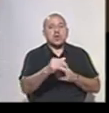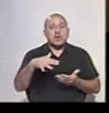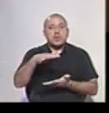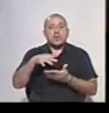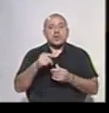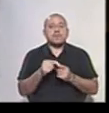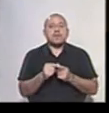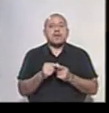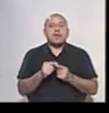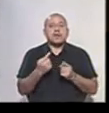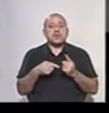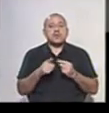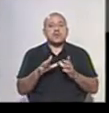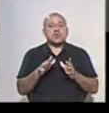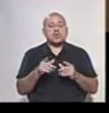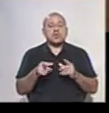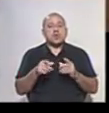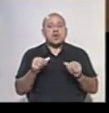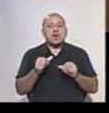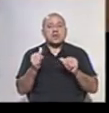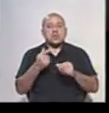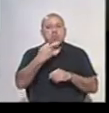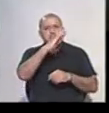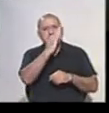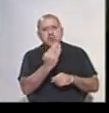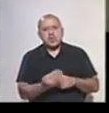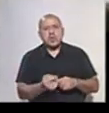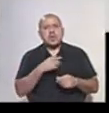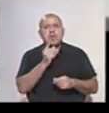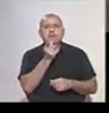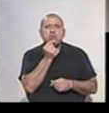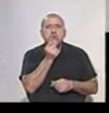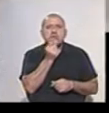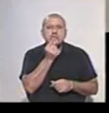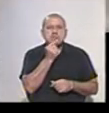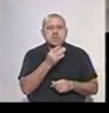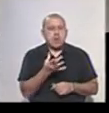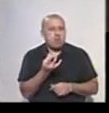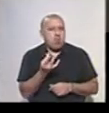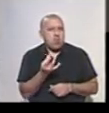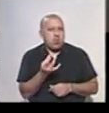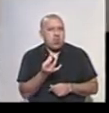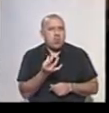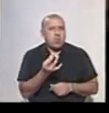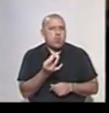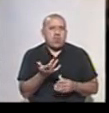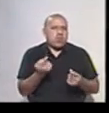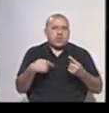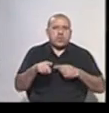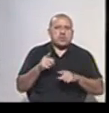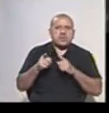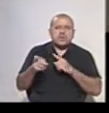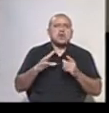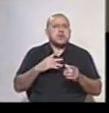película. Sam Rockwell haciendo un personaje de policía tonto que es una maravilla también. Creo